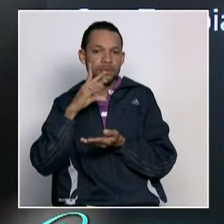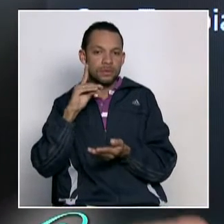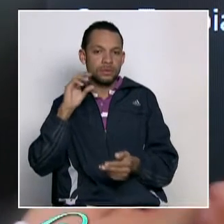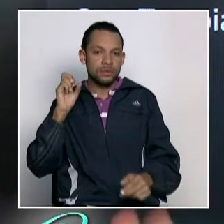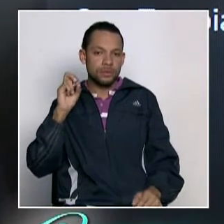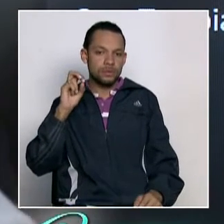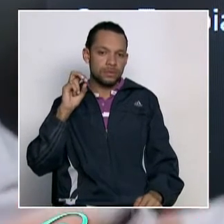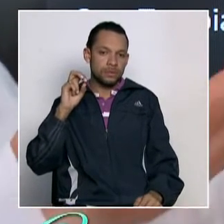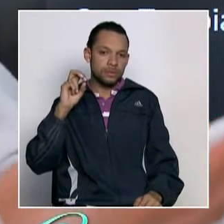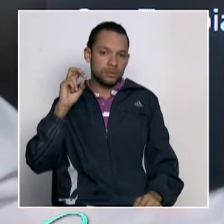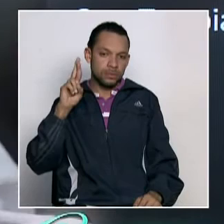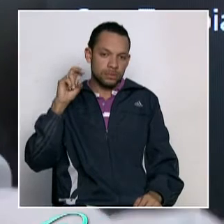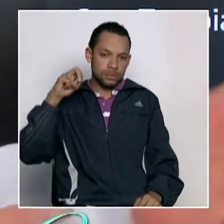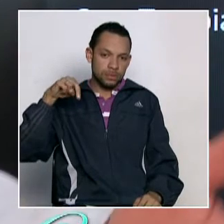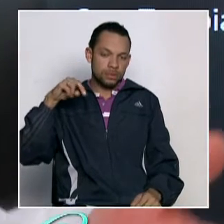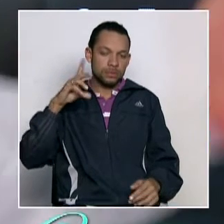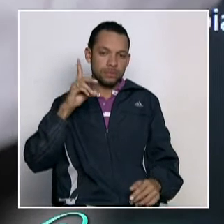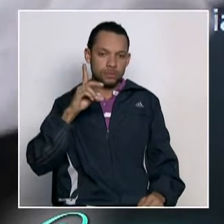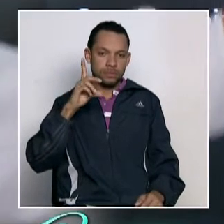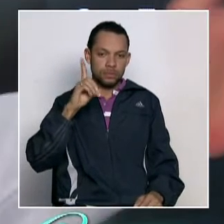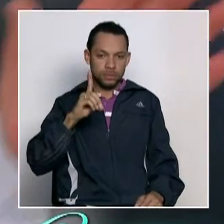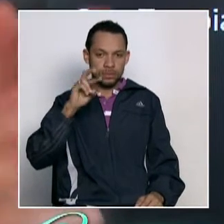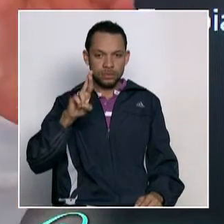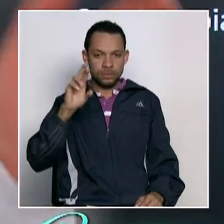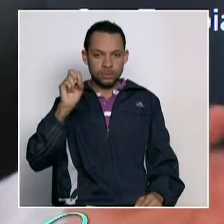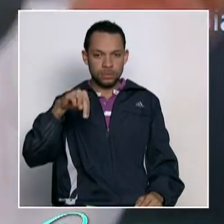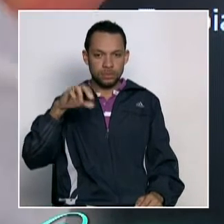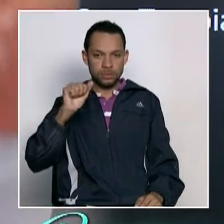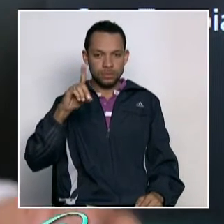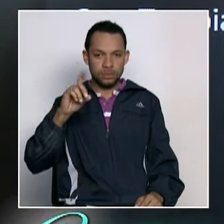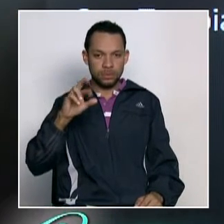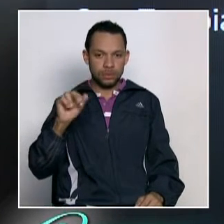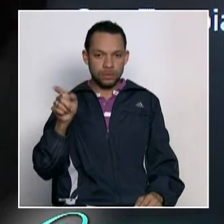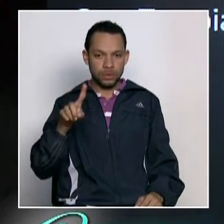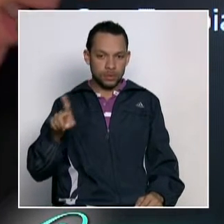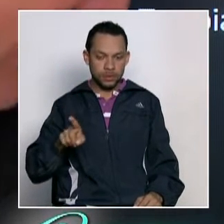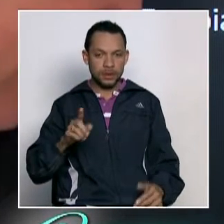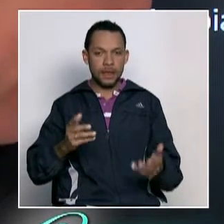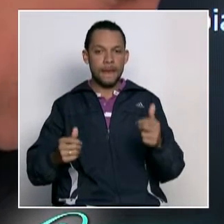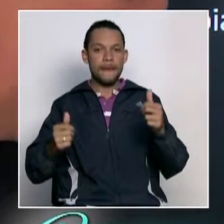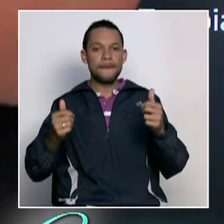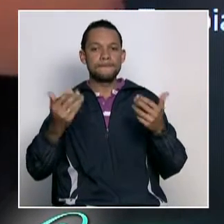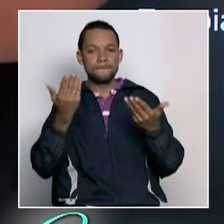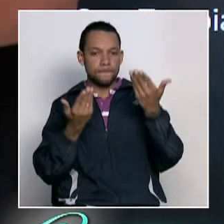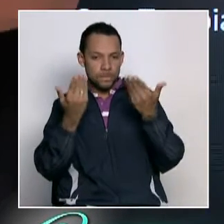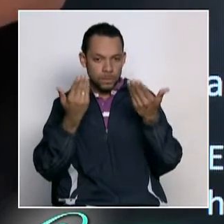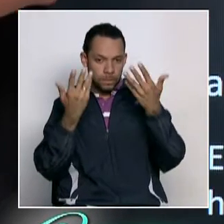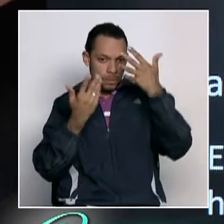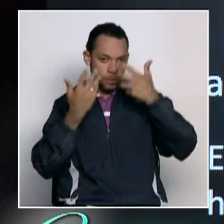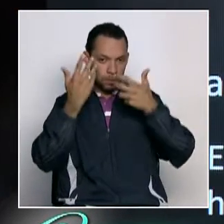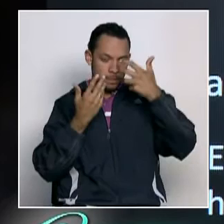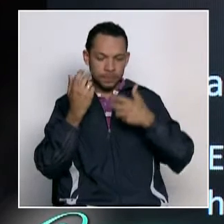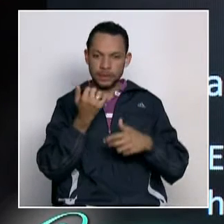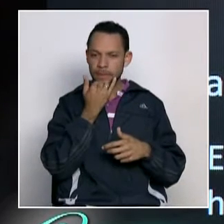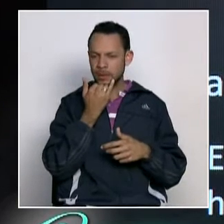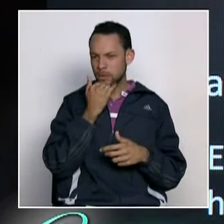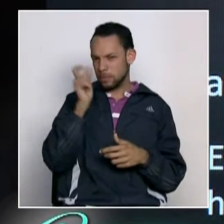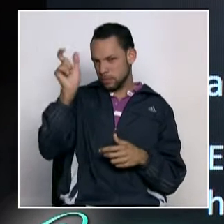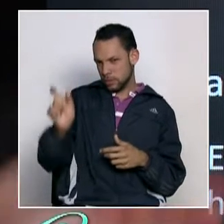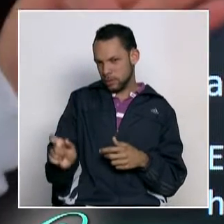drenadores, los antiinflamatorios naturales, caléndula, todo eso, y le dimos un manejo biológico a esa paciente. Miren lo que pasó, es